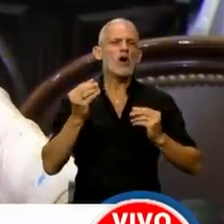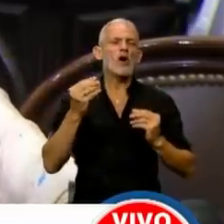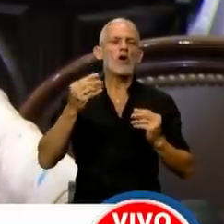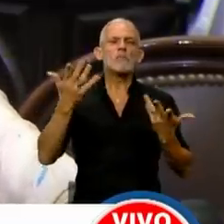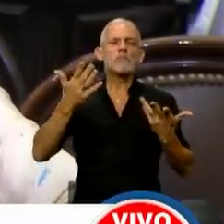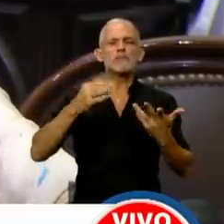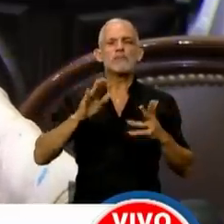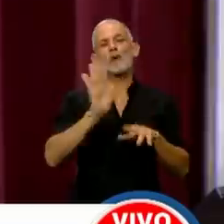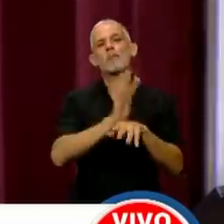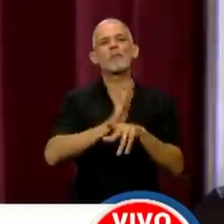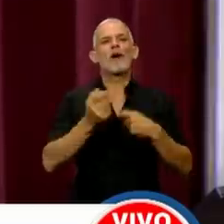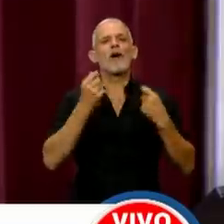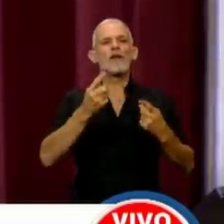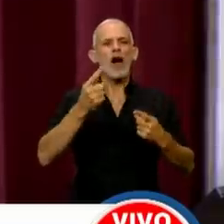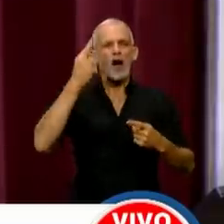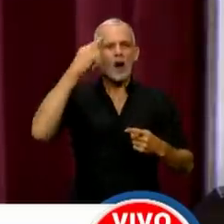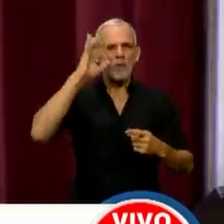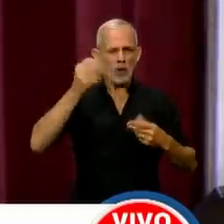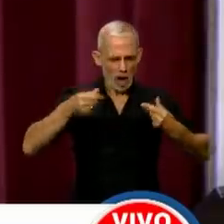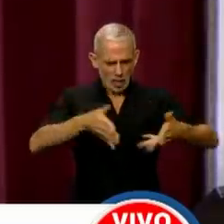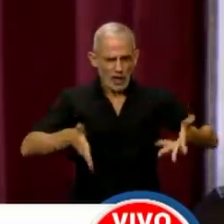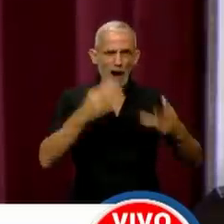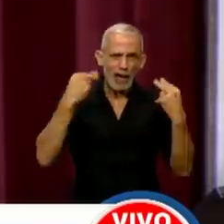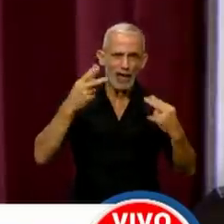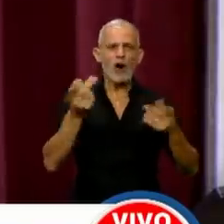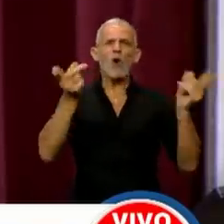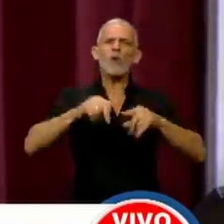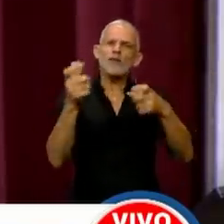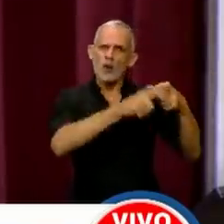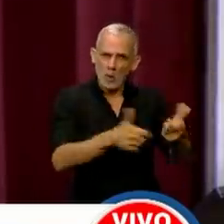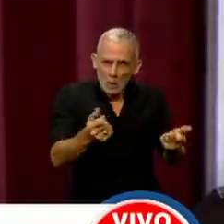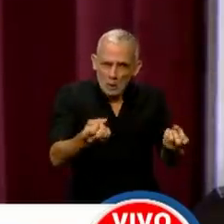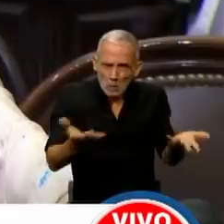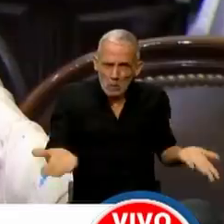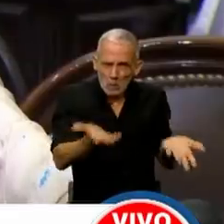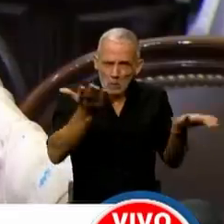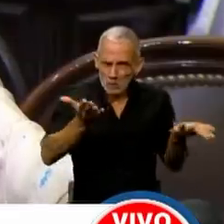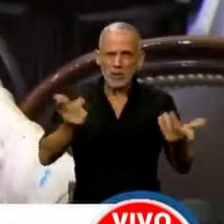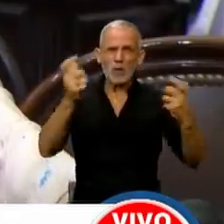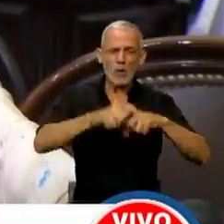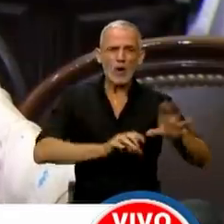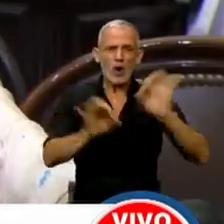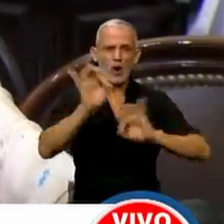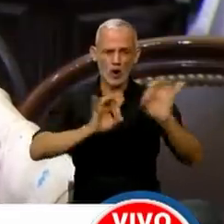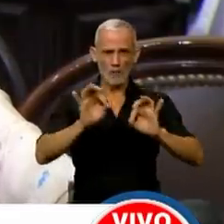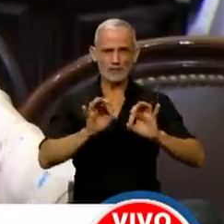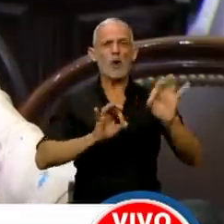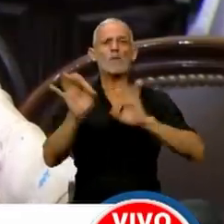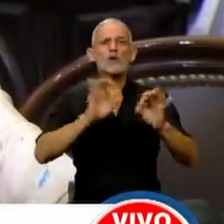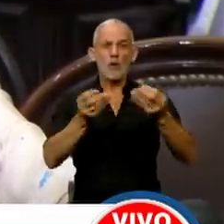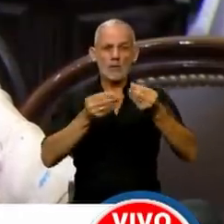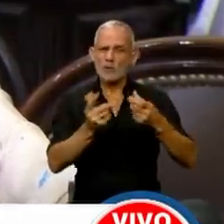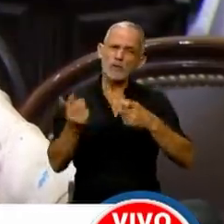sea entregar nuestros ideales, plantear la vuelta a comisión del presupuesto de proyecto, el proyecto